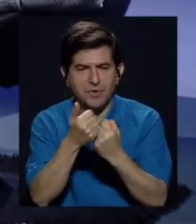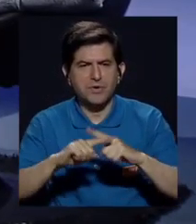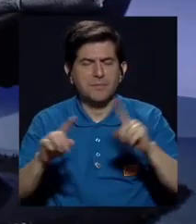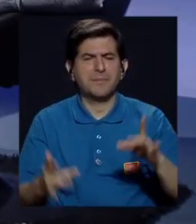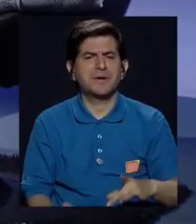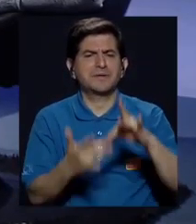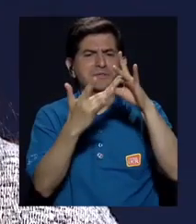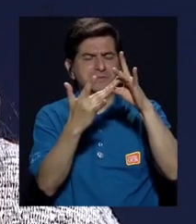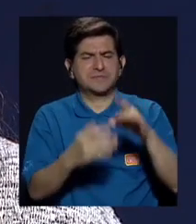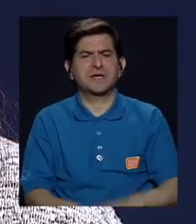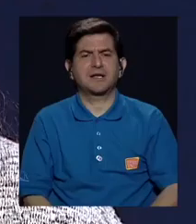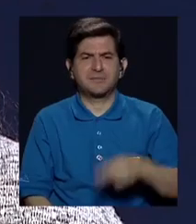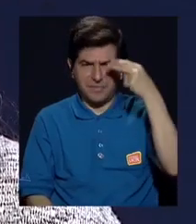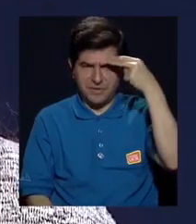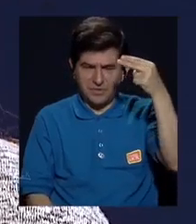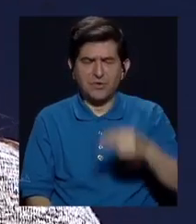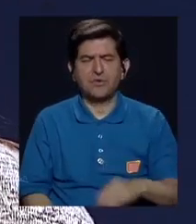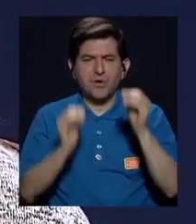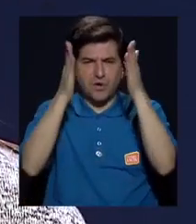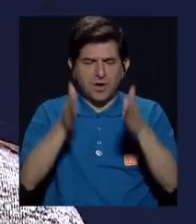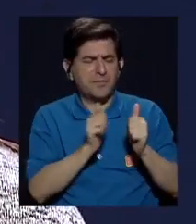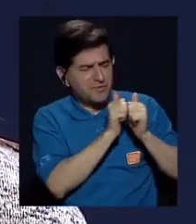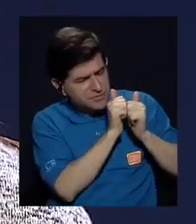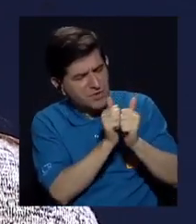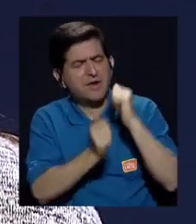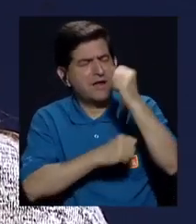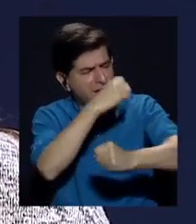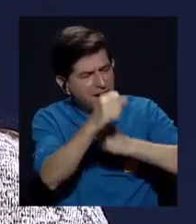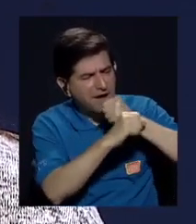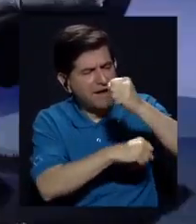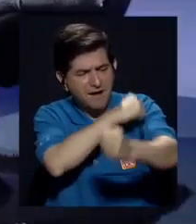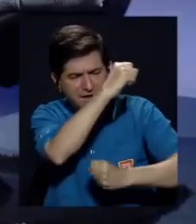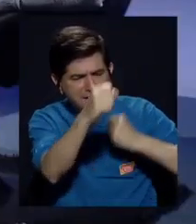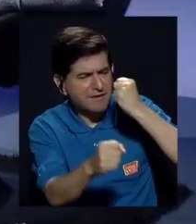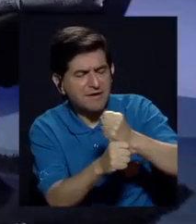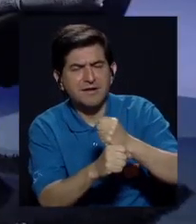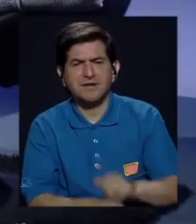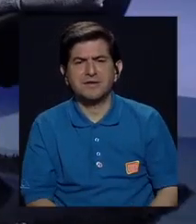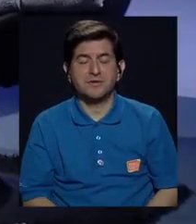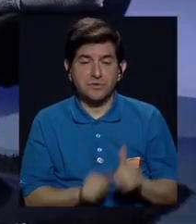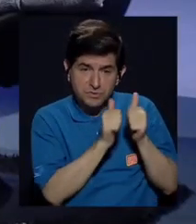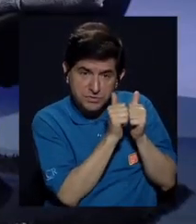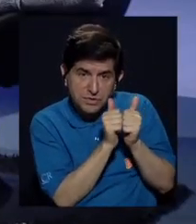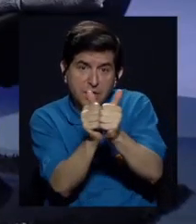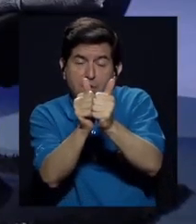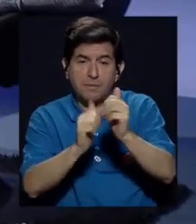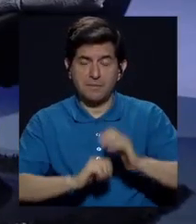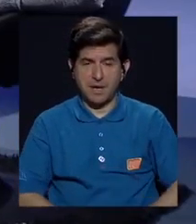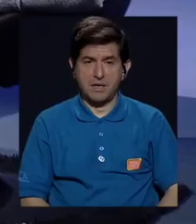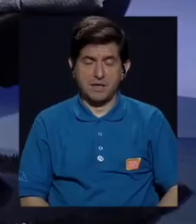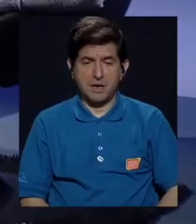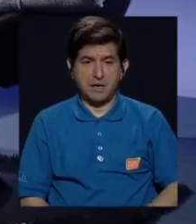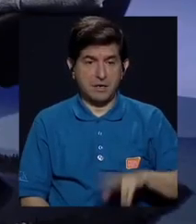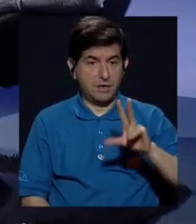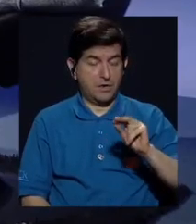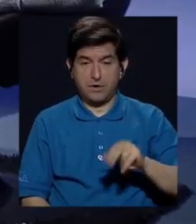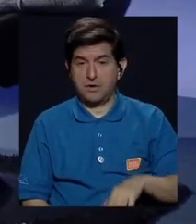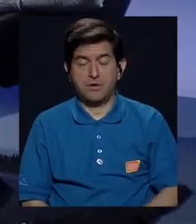sobre todo yo quisiera hacer un homenaje a un maestro que tiene años de estar con usted y que de algún modo le ha dado un acompañamiento. Que no es para nada